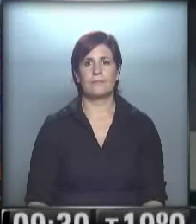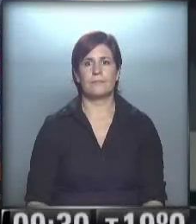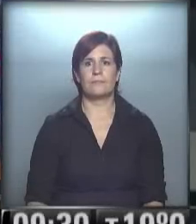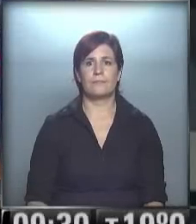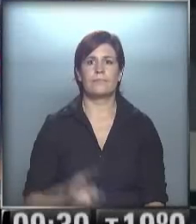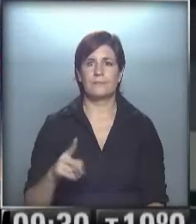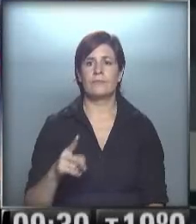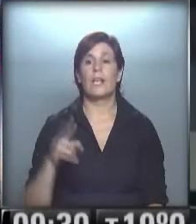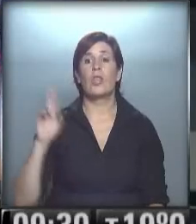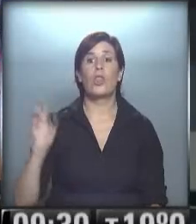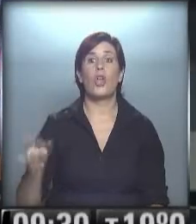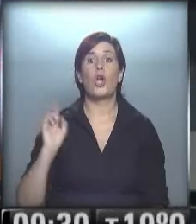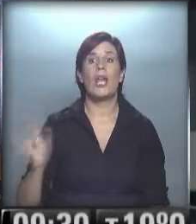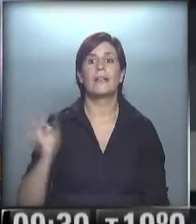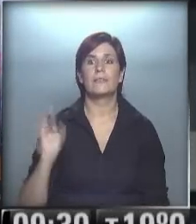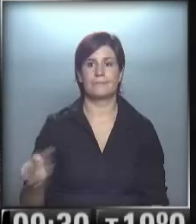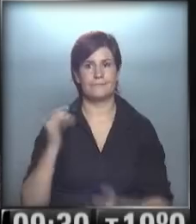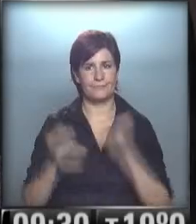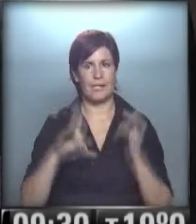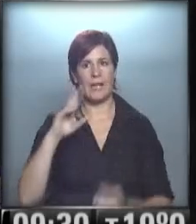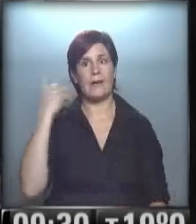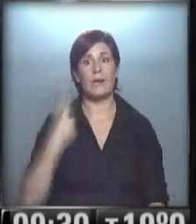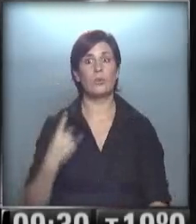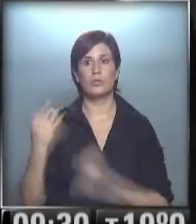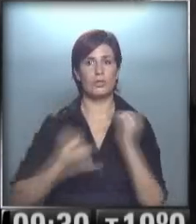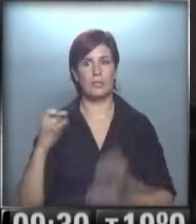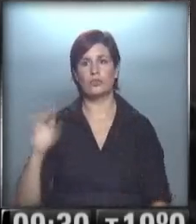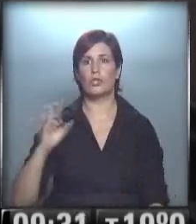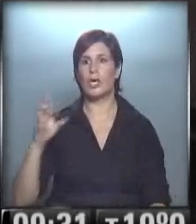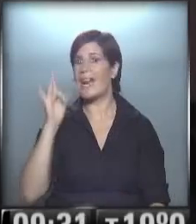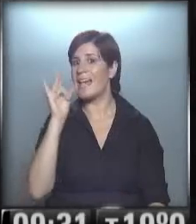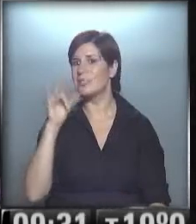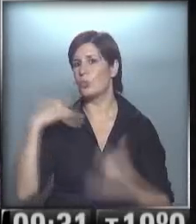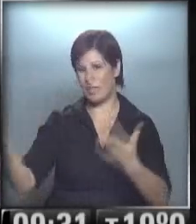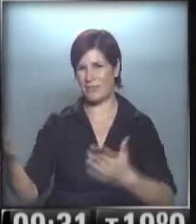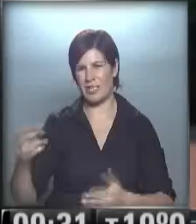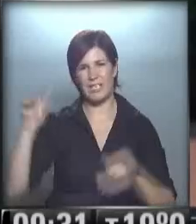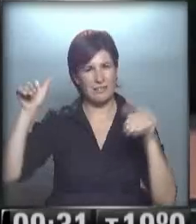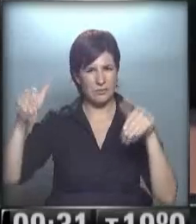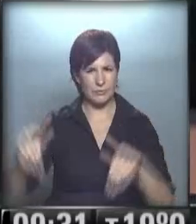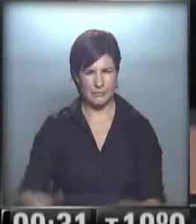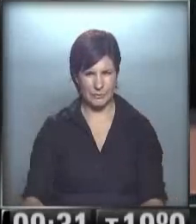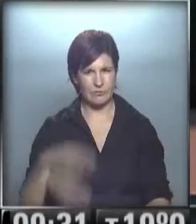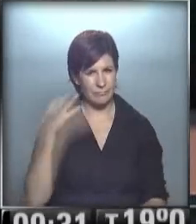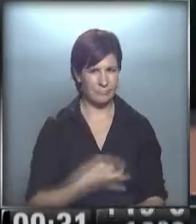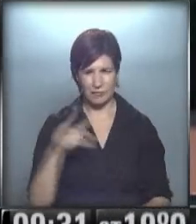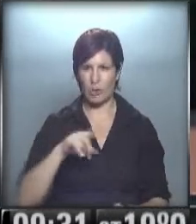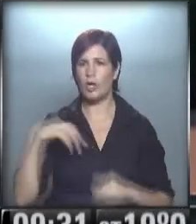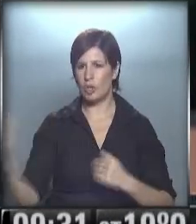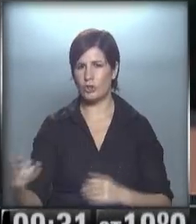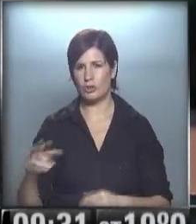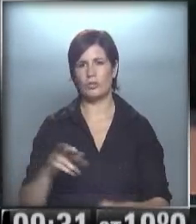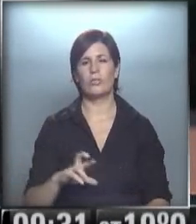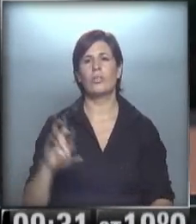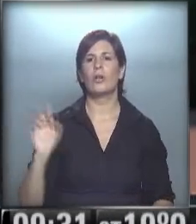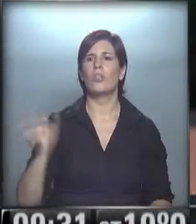hablamos del dólar Claro que sí a ver Raúl Qué pasó Está cayendo no está cayendo el dólar marginal y ayer una sorpresa porque